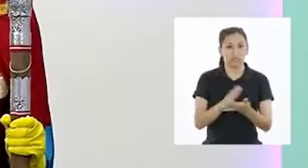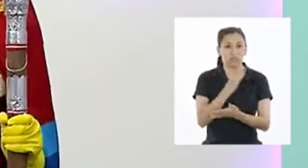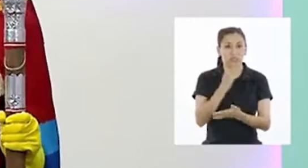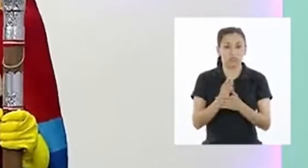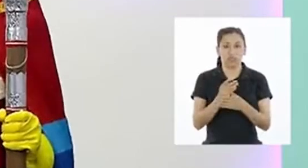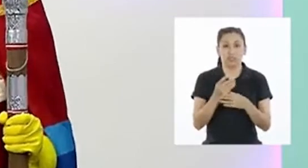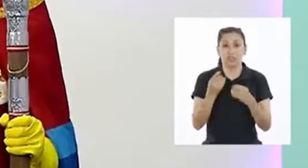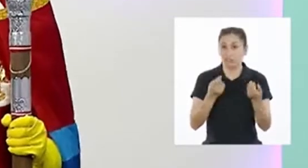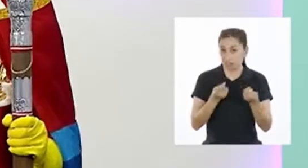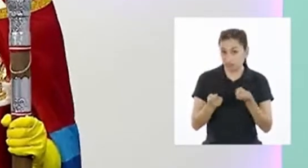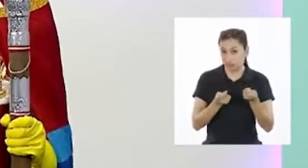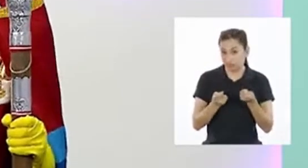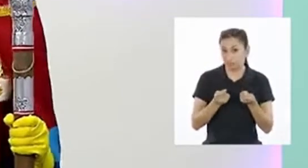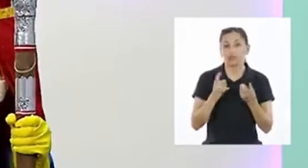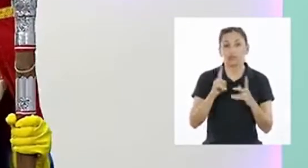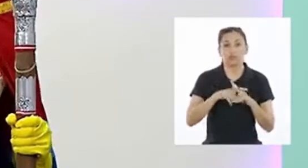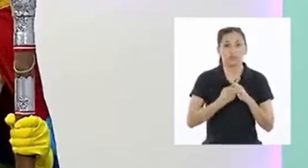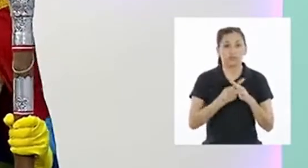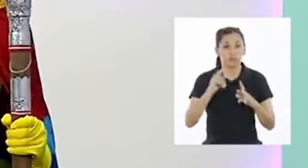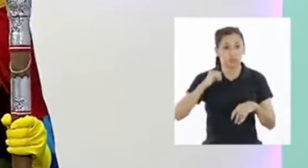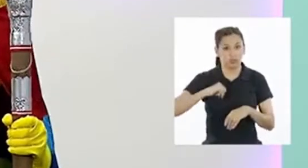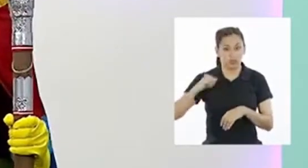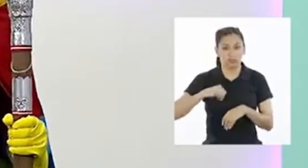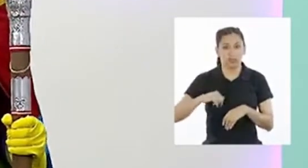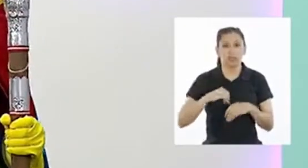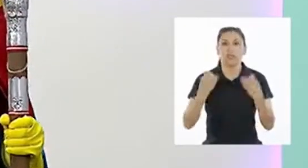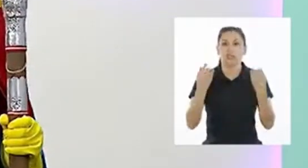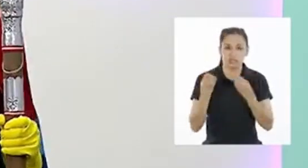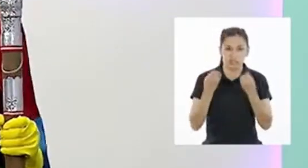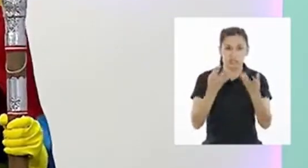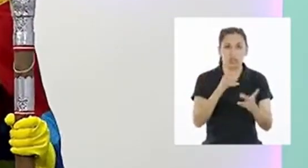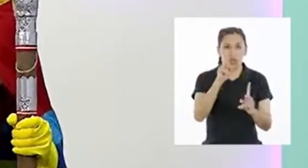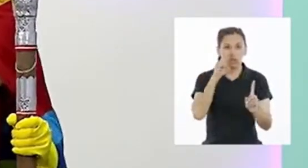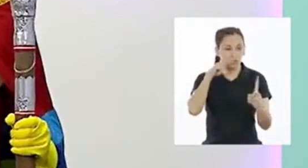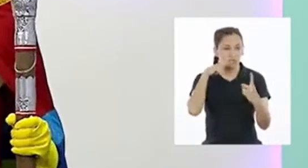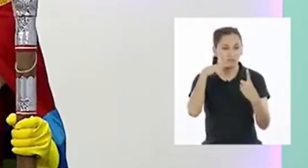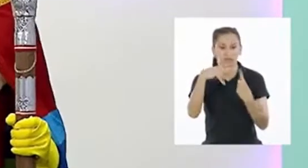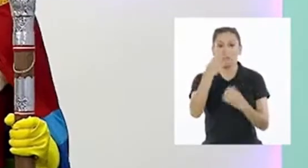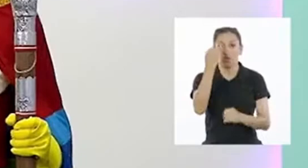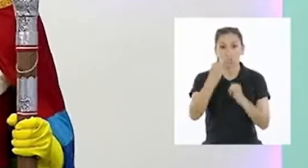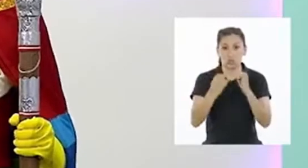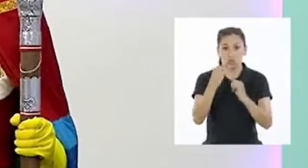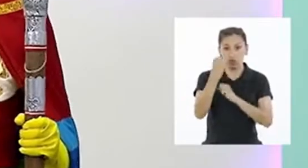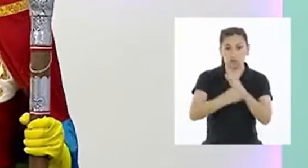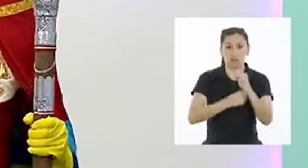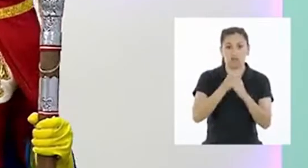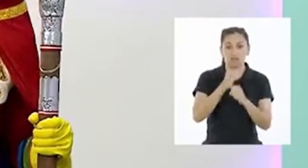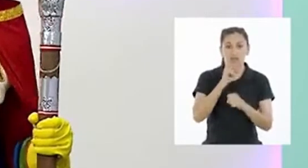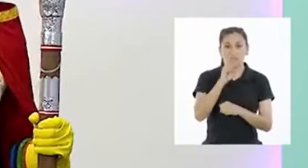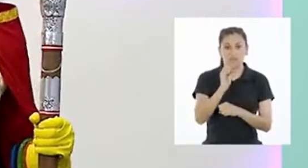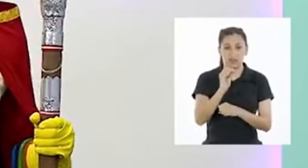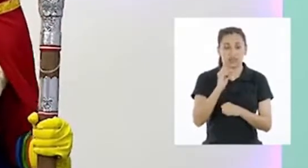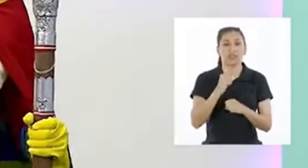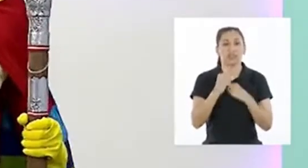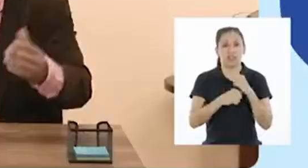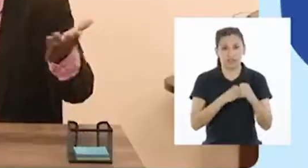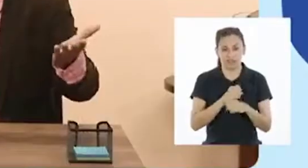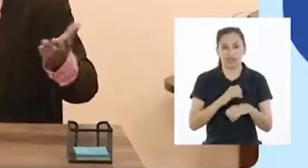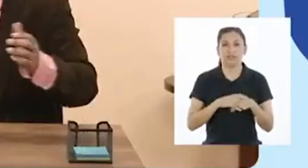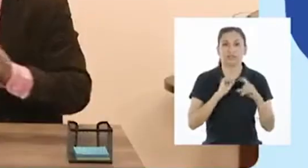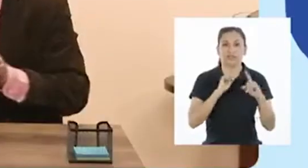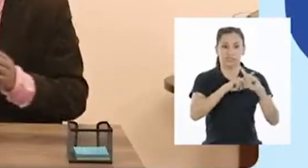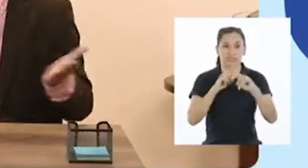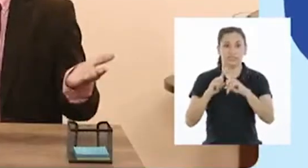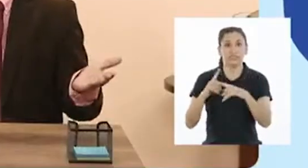de inseguridad ciudadana desde las municipalidades, demos una mirada a los últimos 20 años del siglo XX.